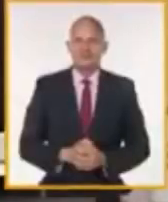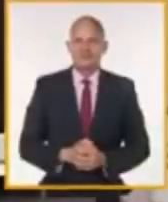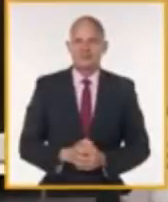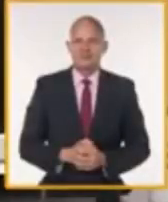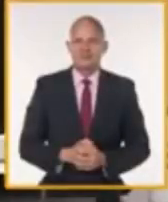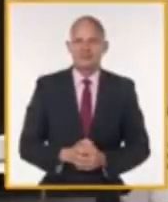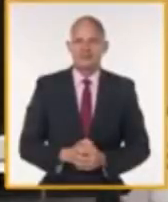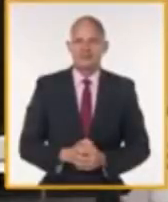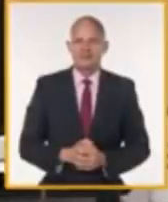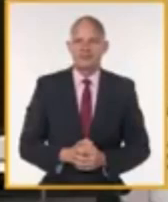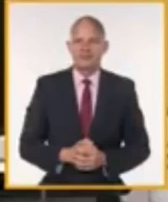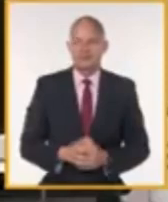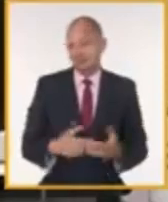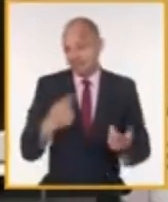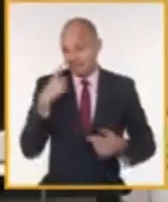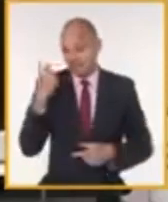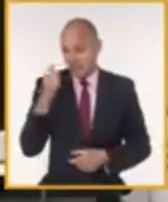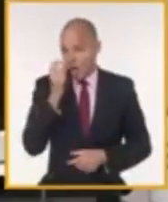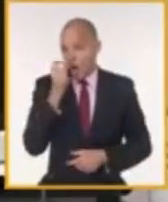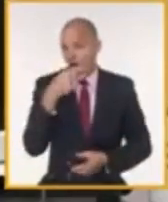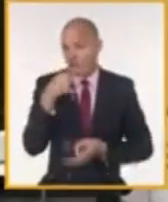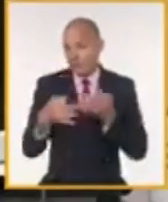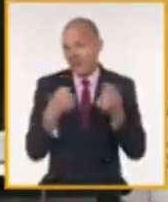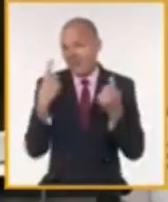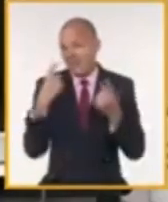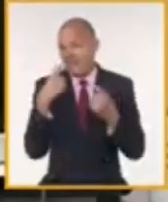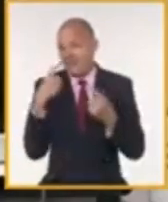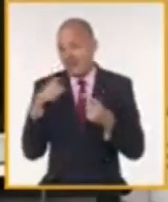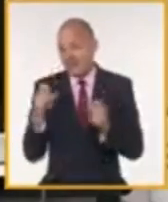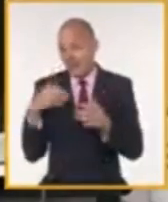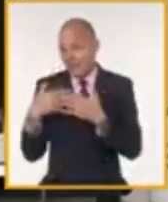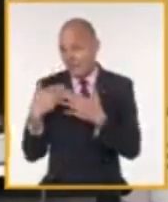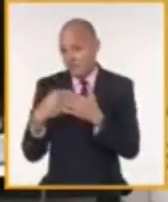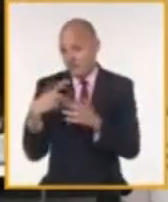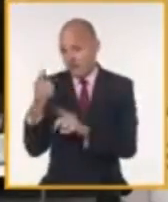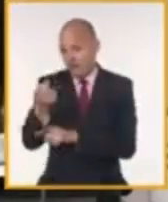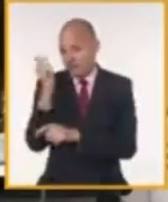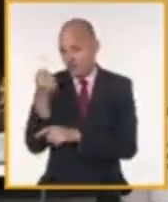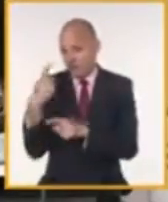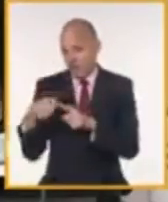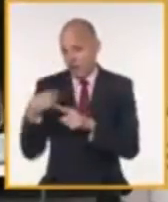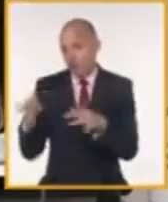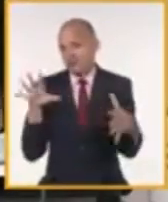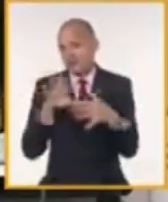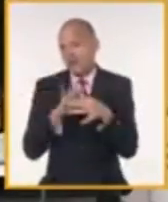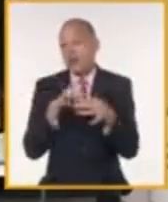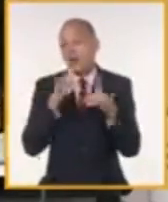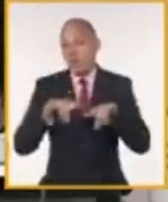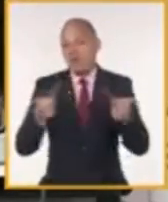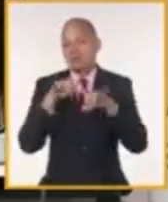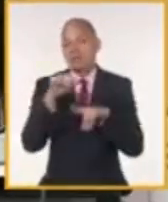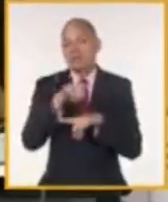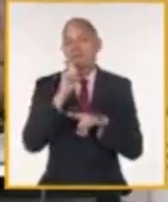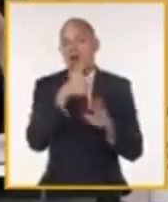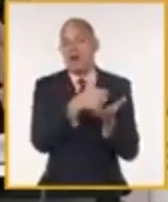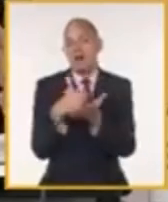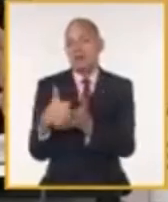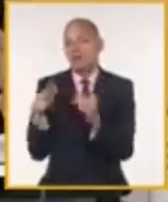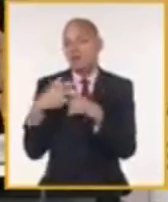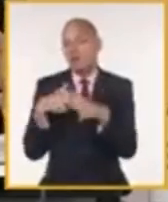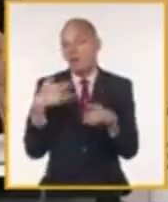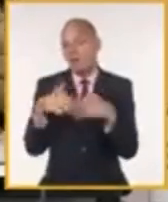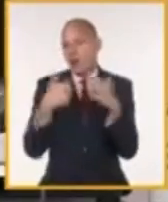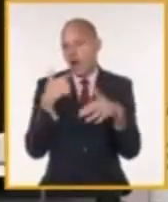Bueno, de ciencia, de inversiones, de vínculo con las universidades y con la industria nacional, hablemos ahora en la mesa redonda cómo lo ha